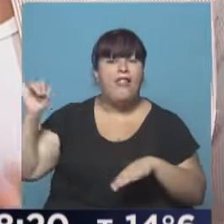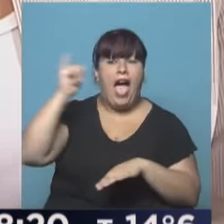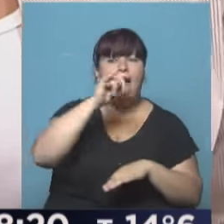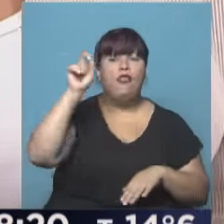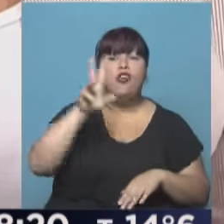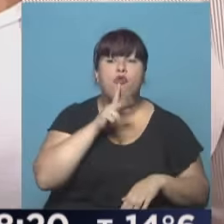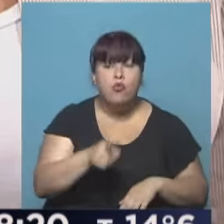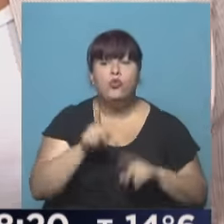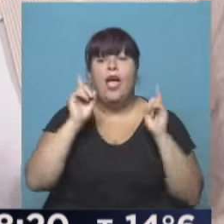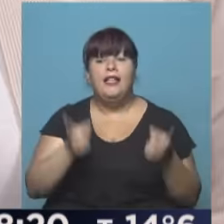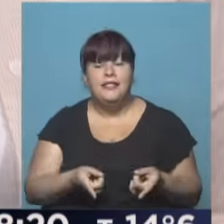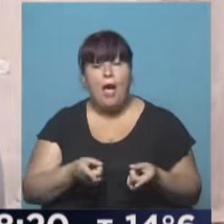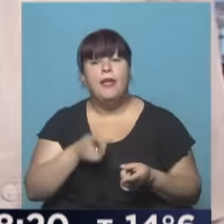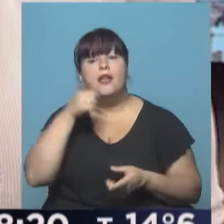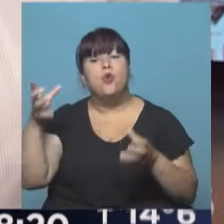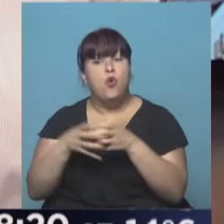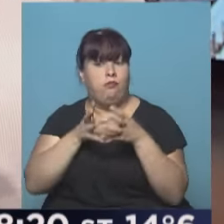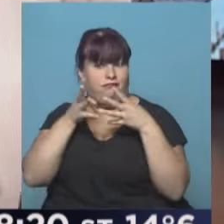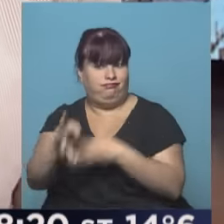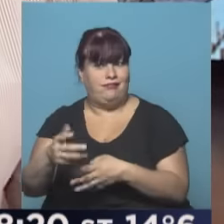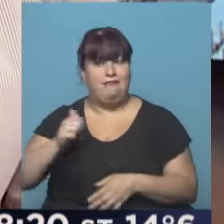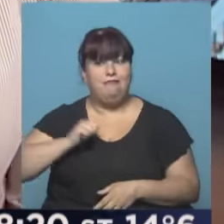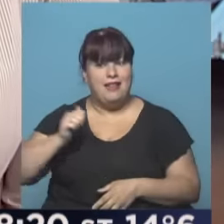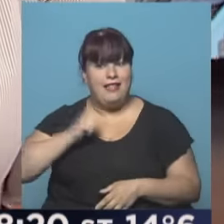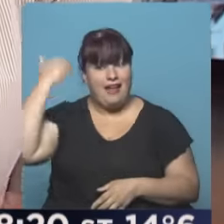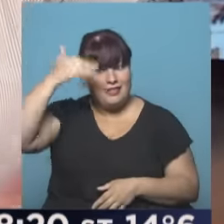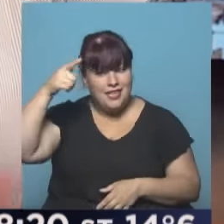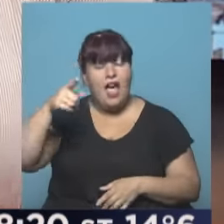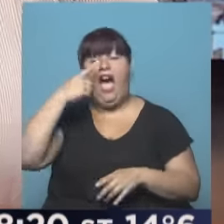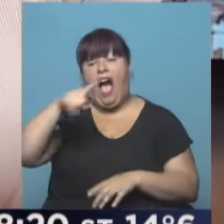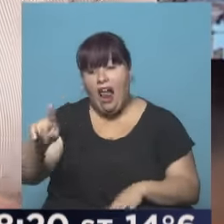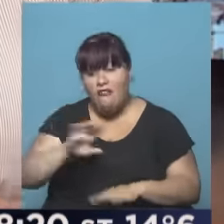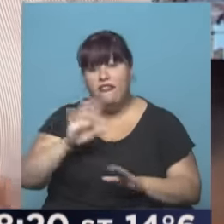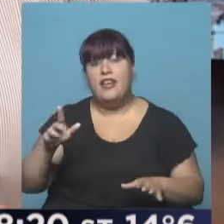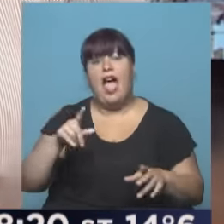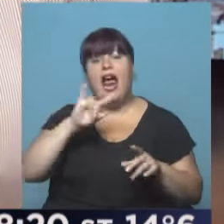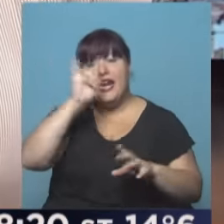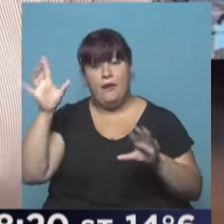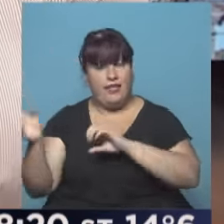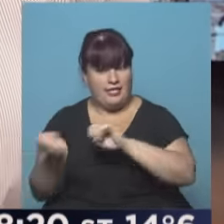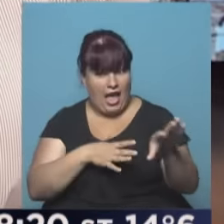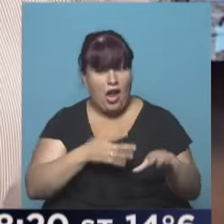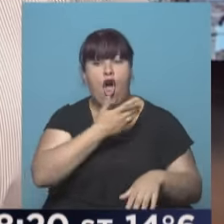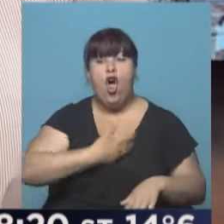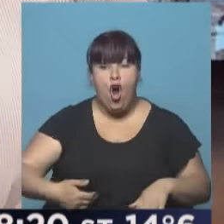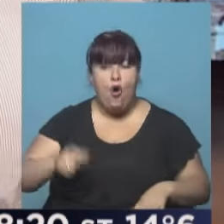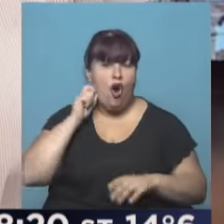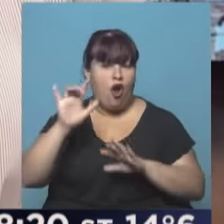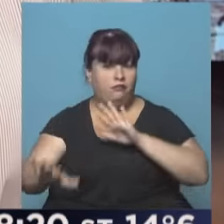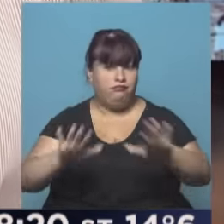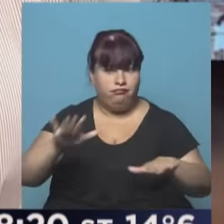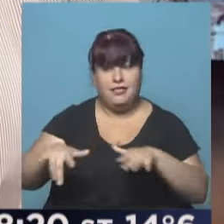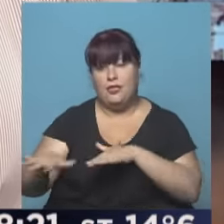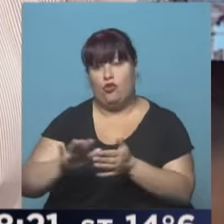rusa y también por parte de la ofensiva del ejército sirio. Finalmente, los rebeldes fueron evacuados y el gobierno pudo controlar